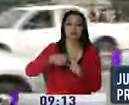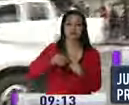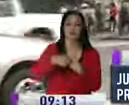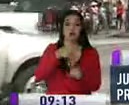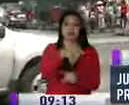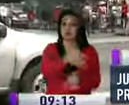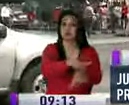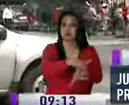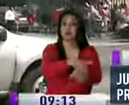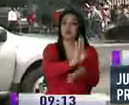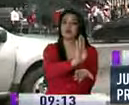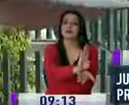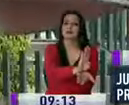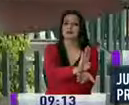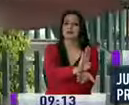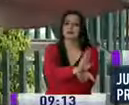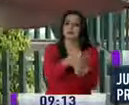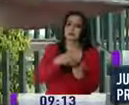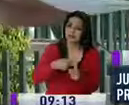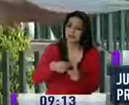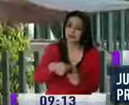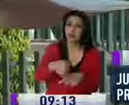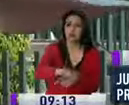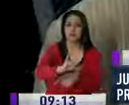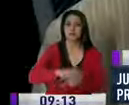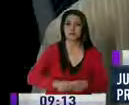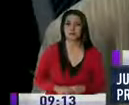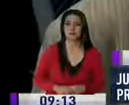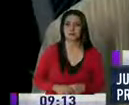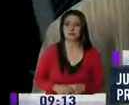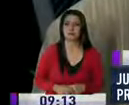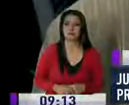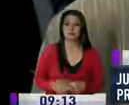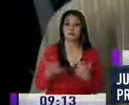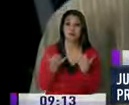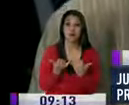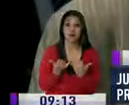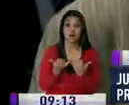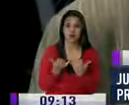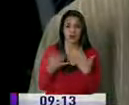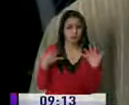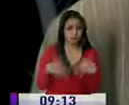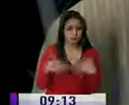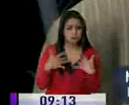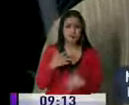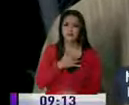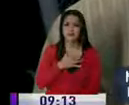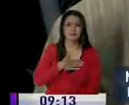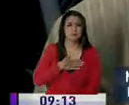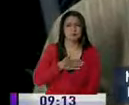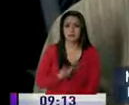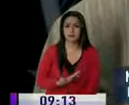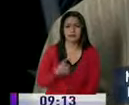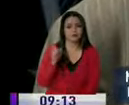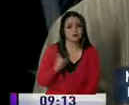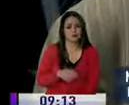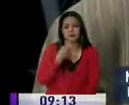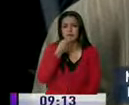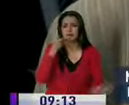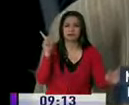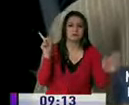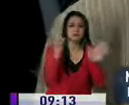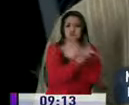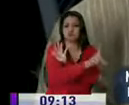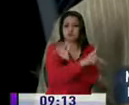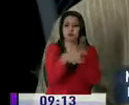de Seguridad Social, IES, realiza mensualmente. Y en este momento nos vemos en la penosa obligación de poner una demanda